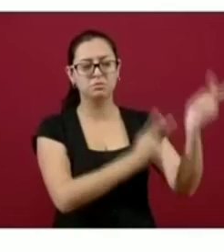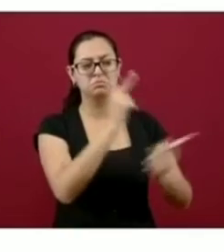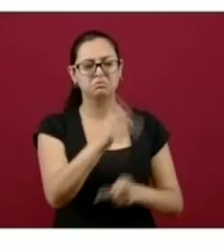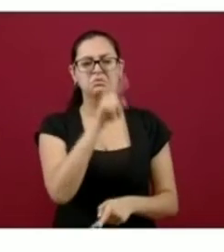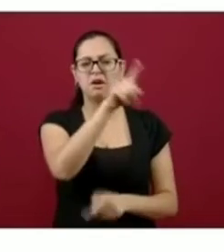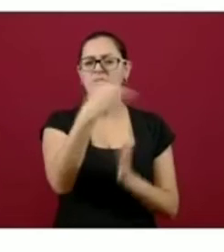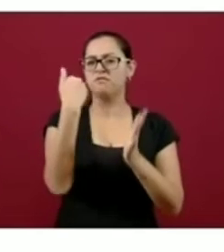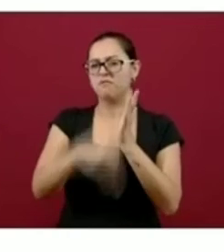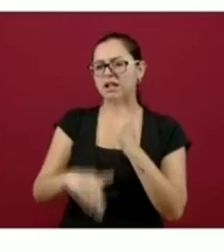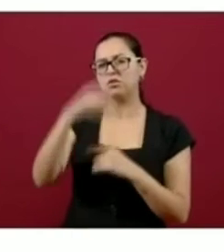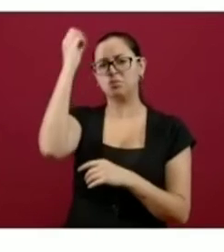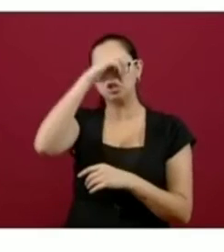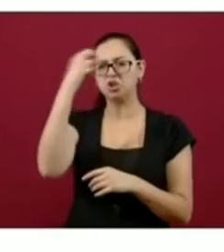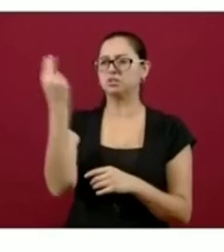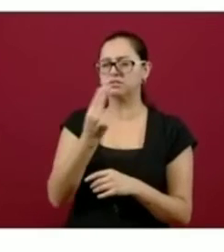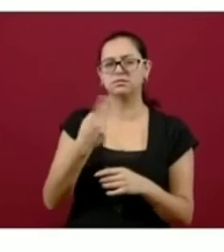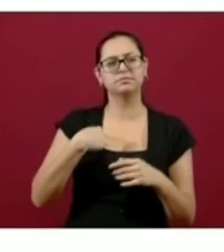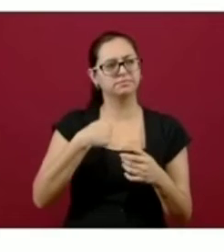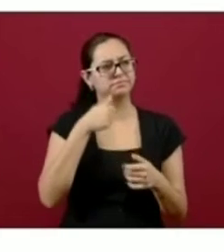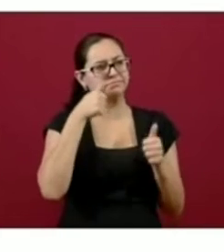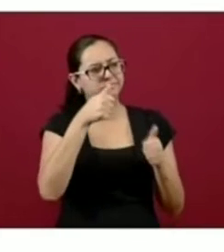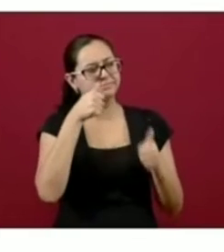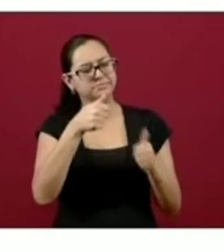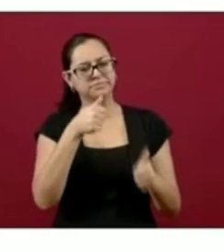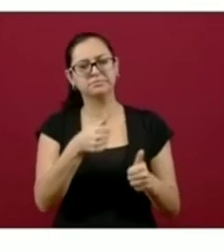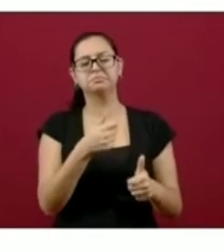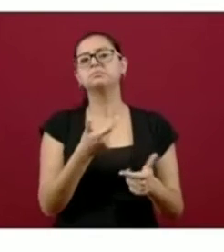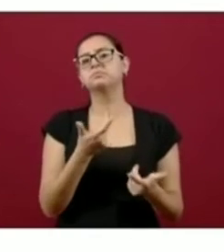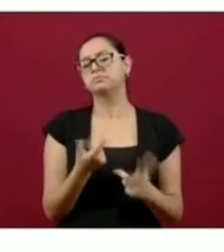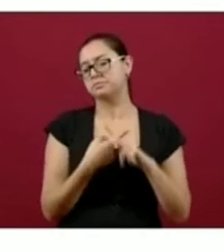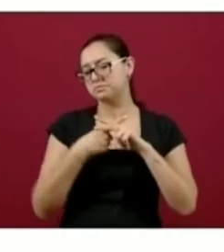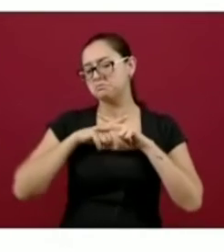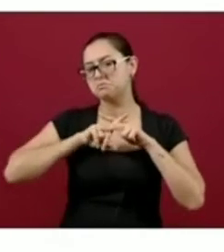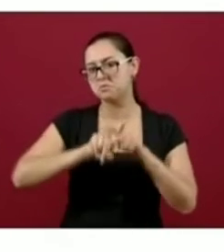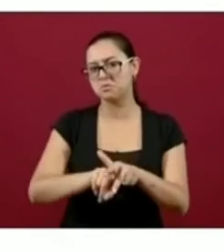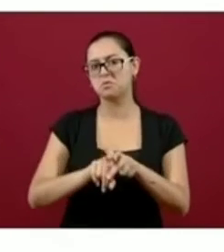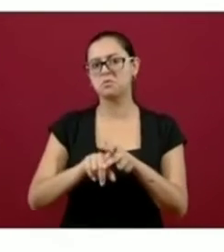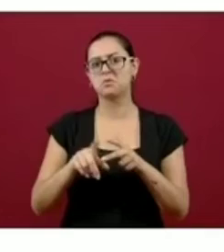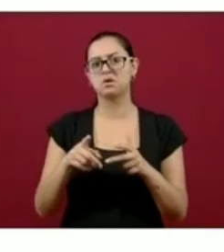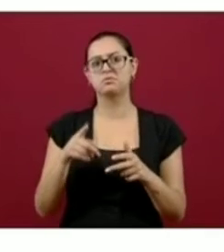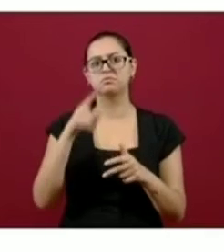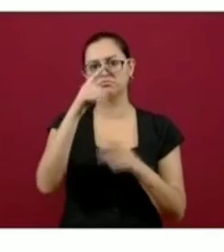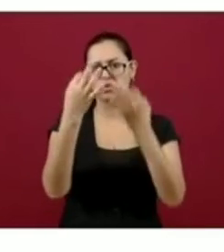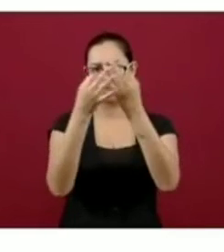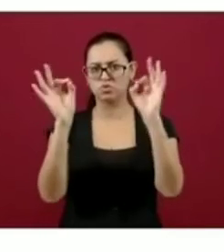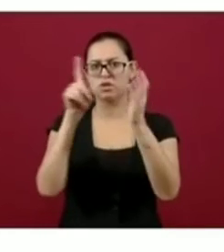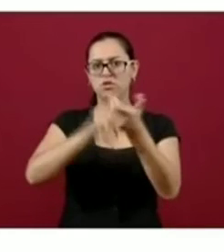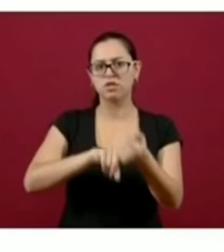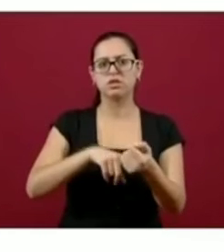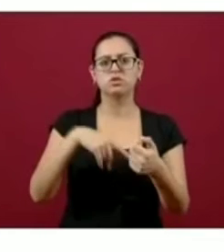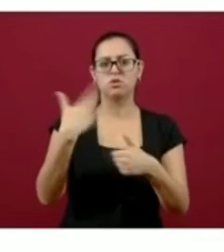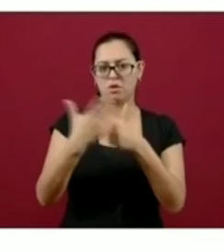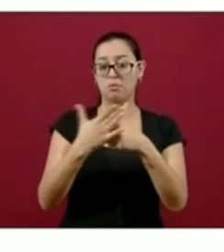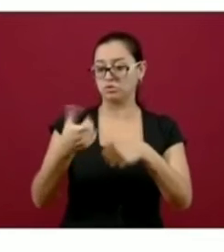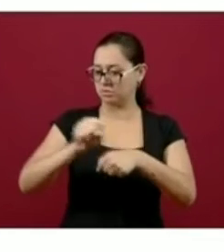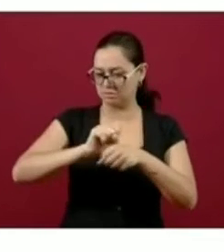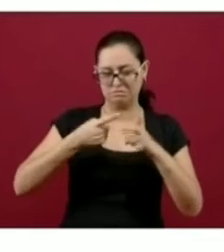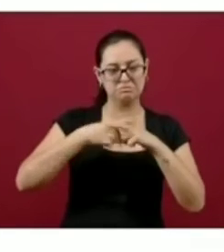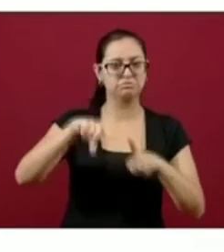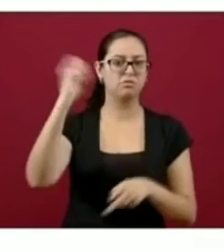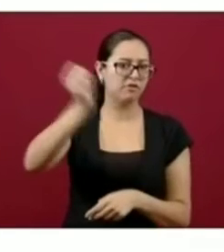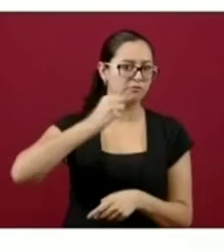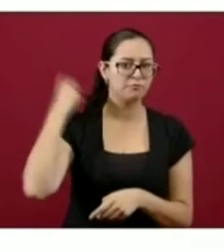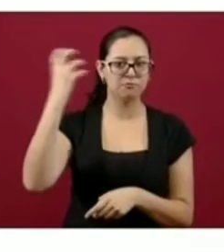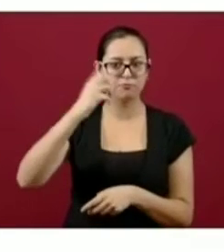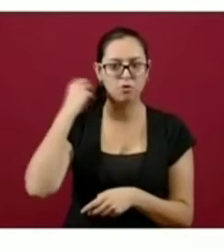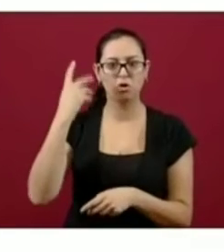sus necesidades y opiniones. Vamos a empezar foros en todos los consulados próxima semana